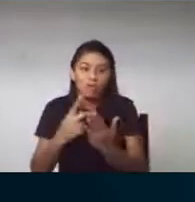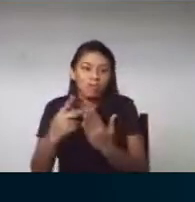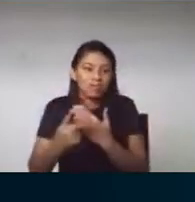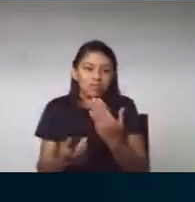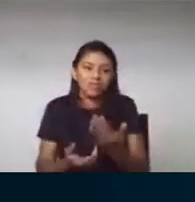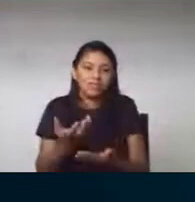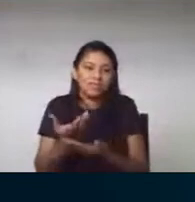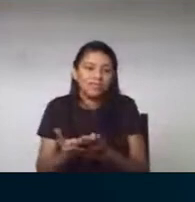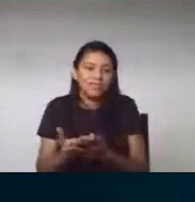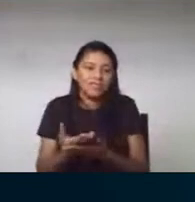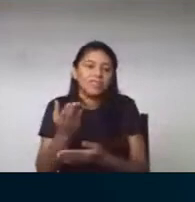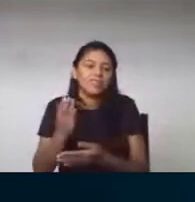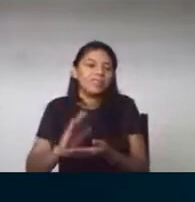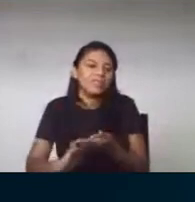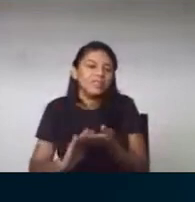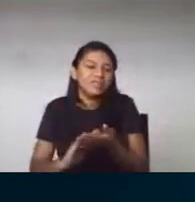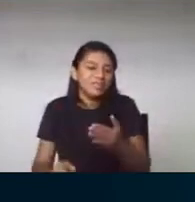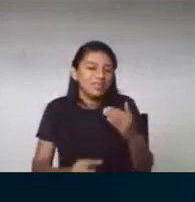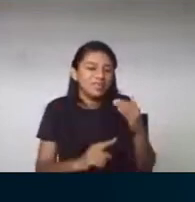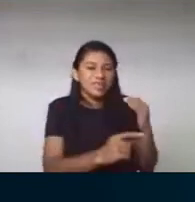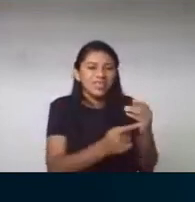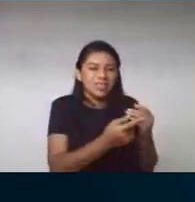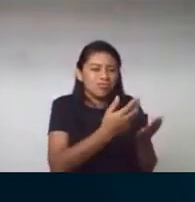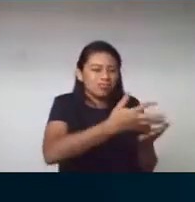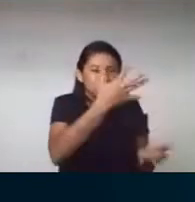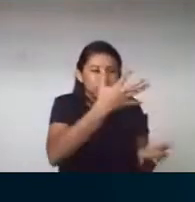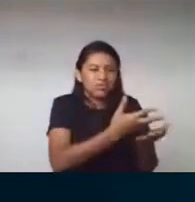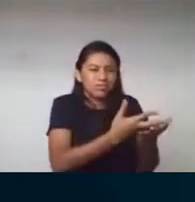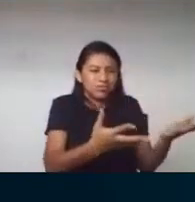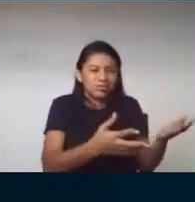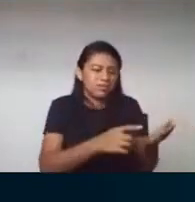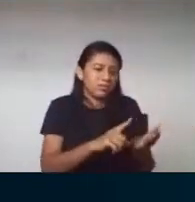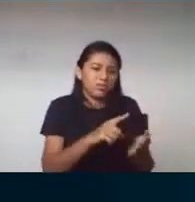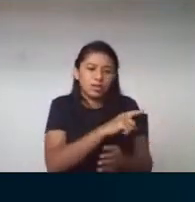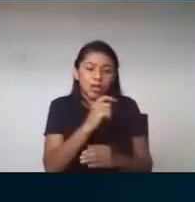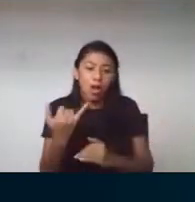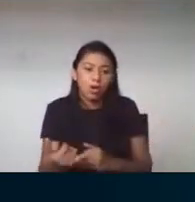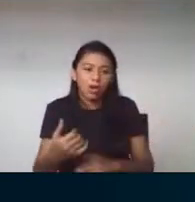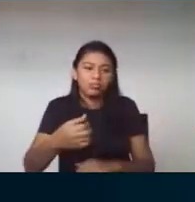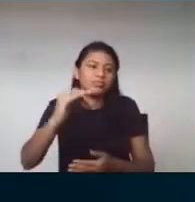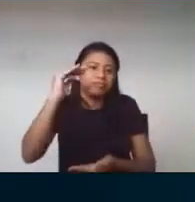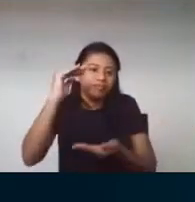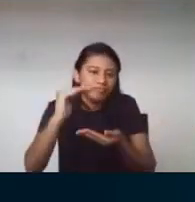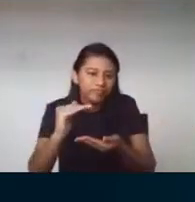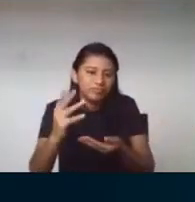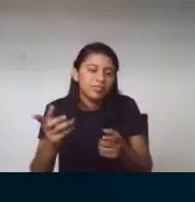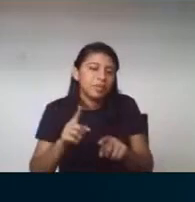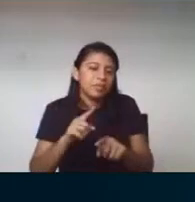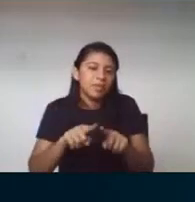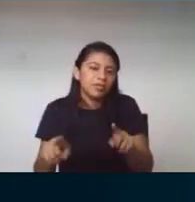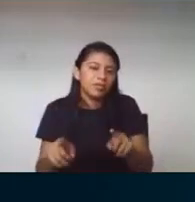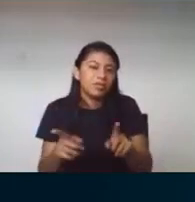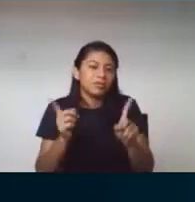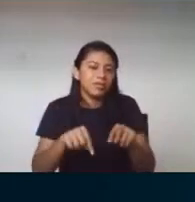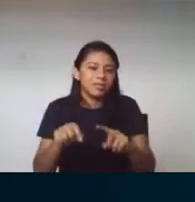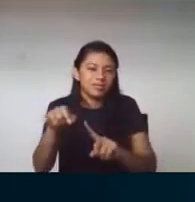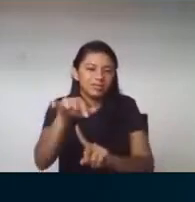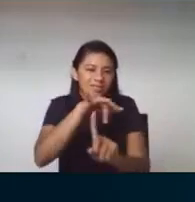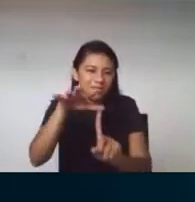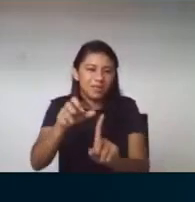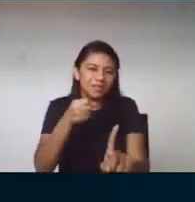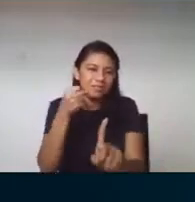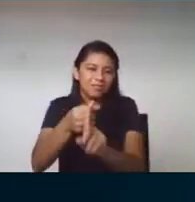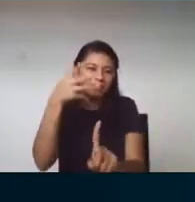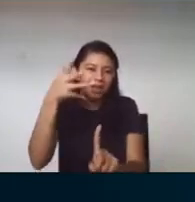una reducción en las emisiones atmosféricas y se mitiga el impacto en el ambiente, por ejemplo. Entonces ahí está la pregunta